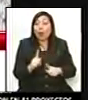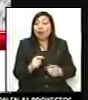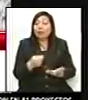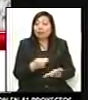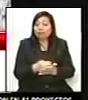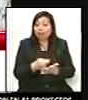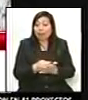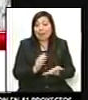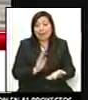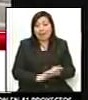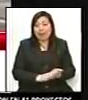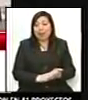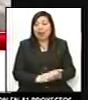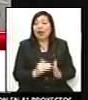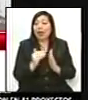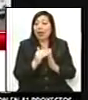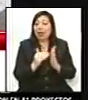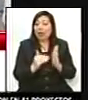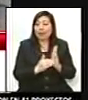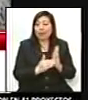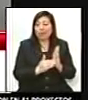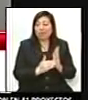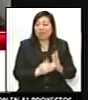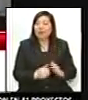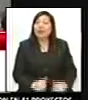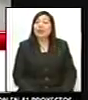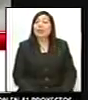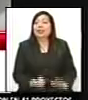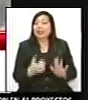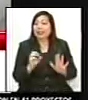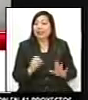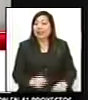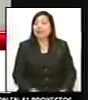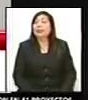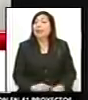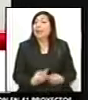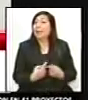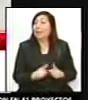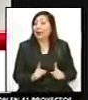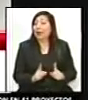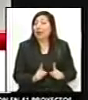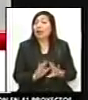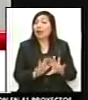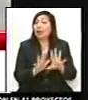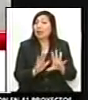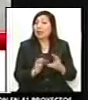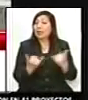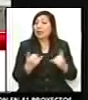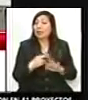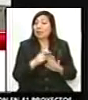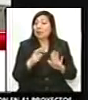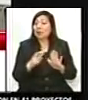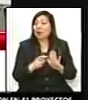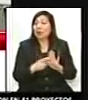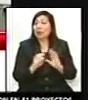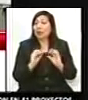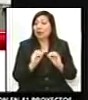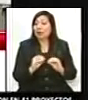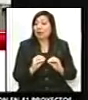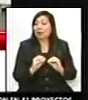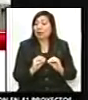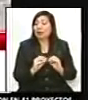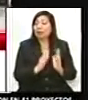hubiera cometido, conforme a lo dispuesto en el artículo 60. Sin embargo, la evaluación de este proyecto da cuenta del